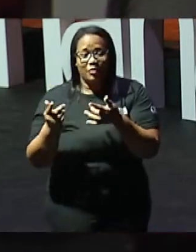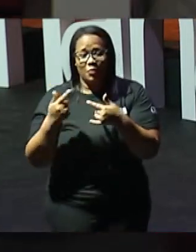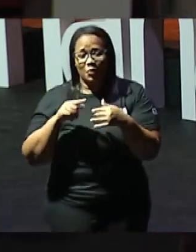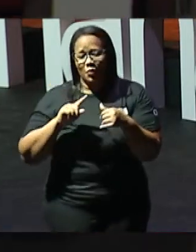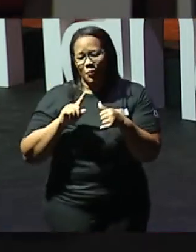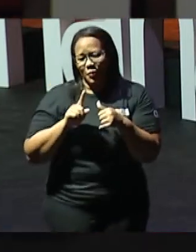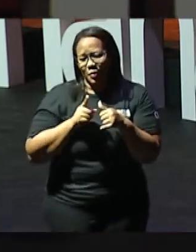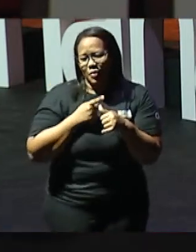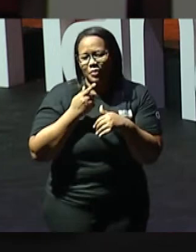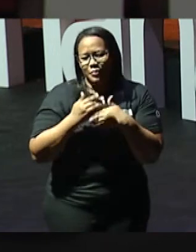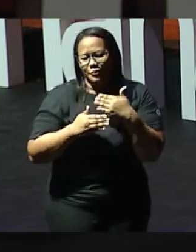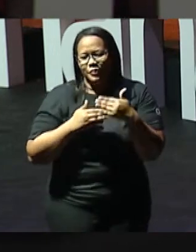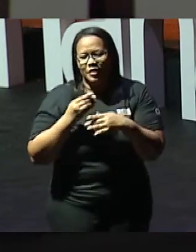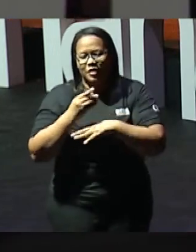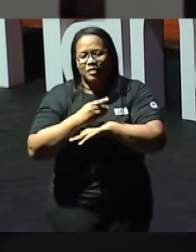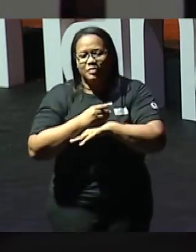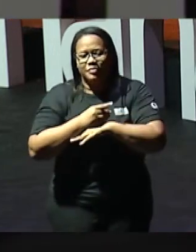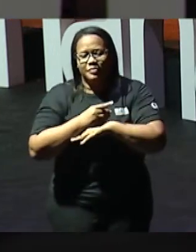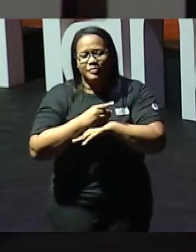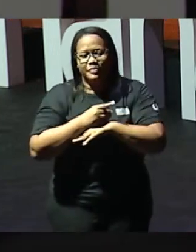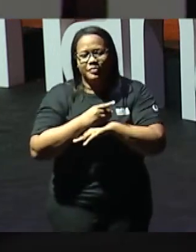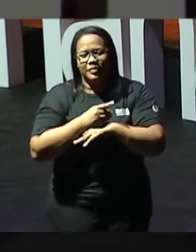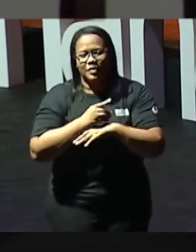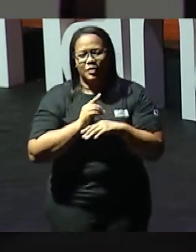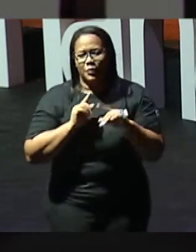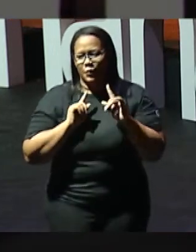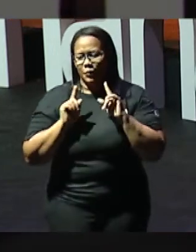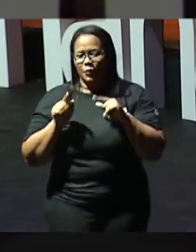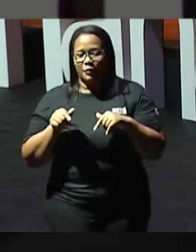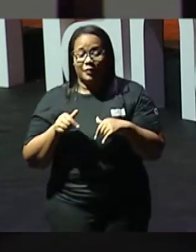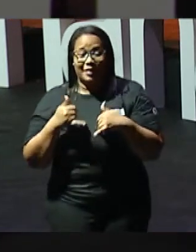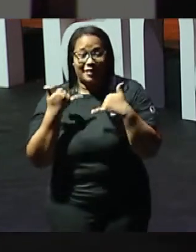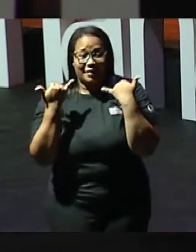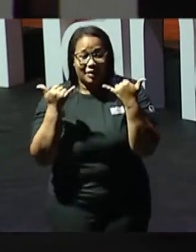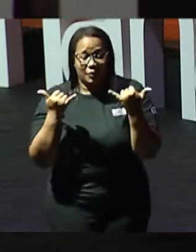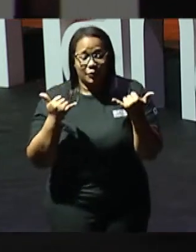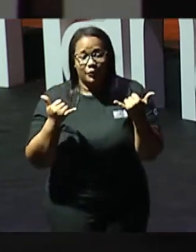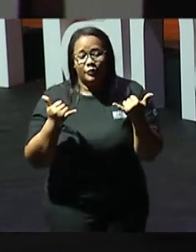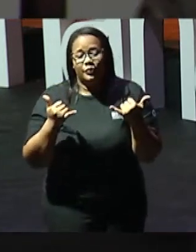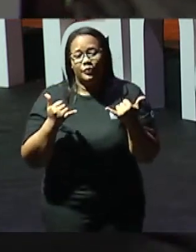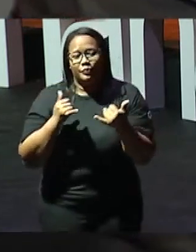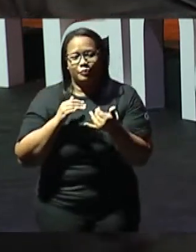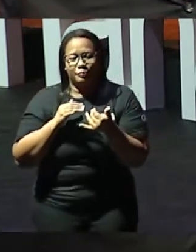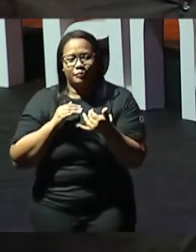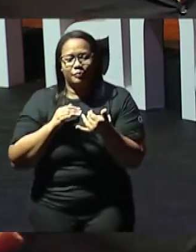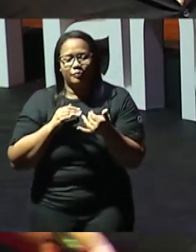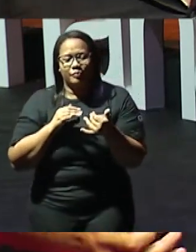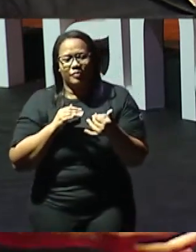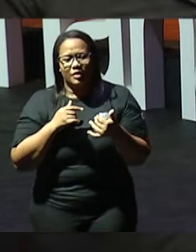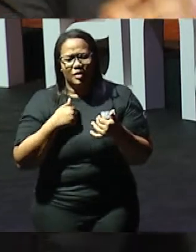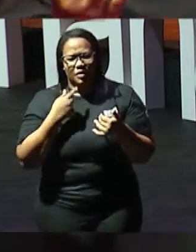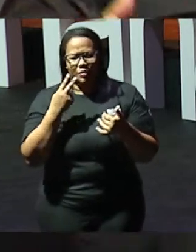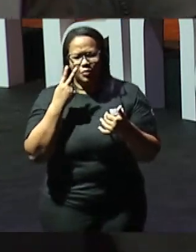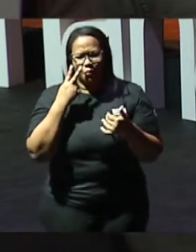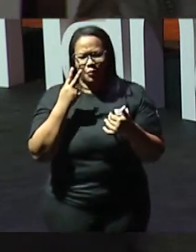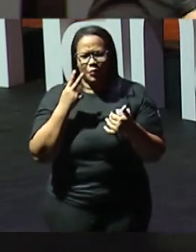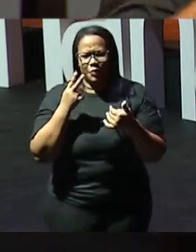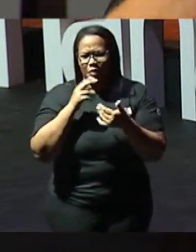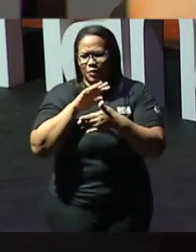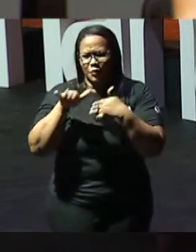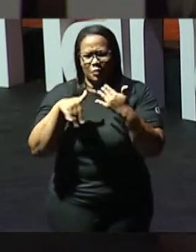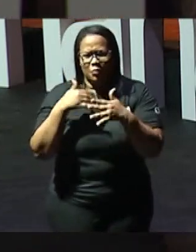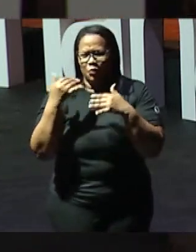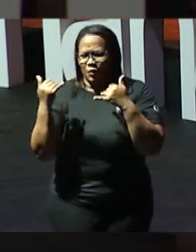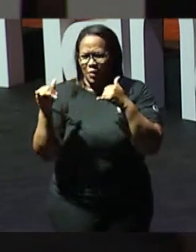y ese día llegó yo al recreo y yo veo como todo el mundo estamos jugando lo peor de todo